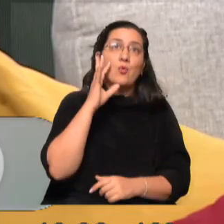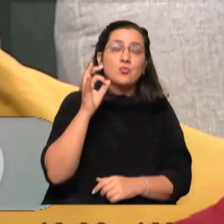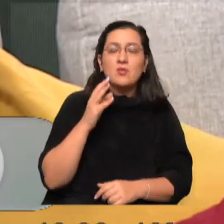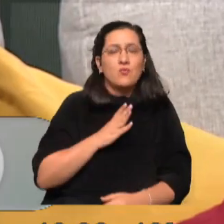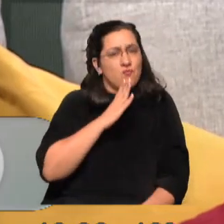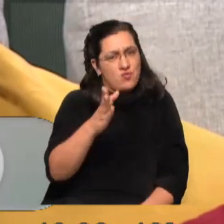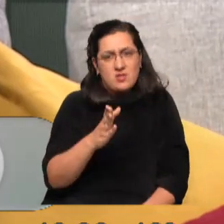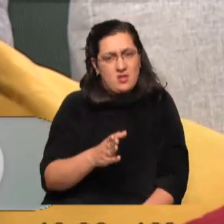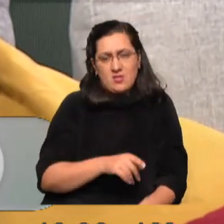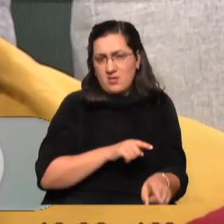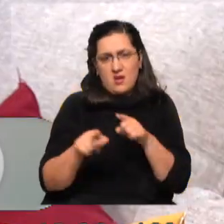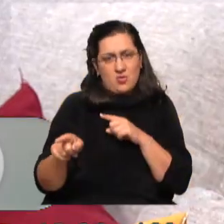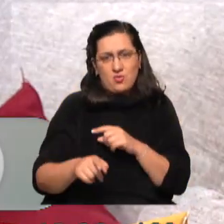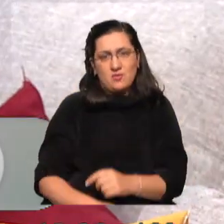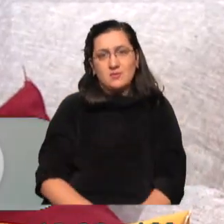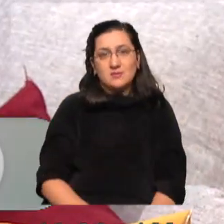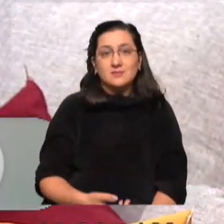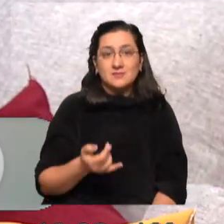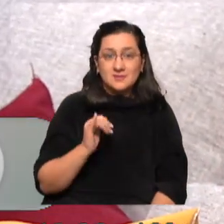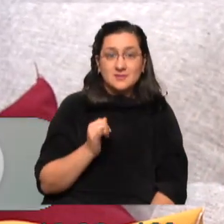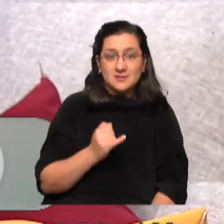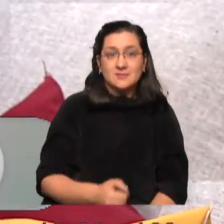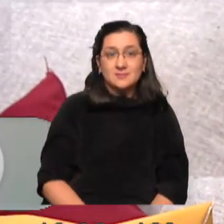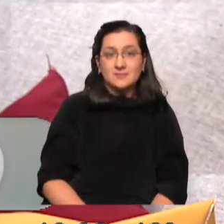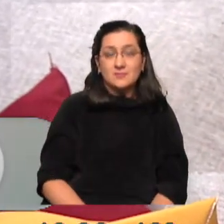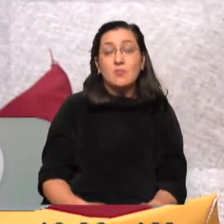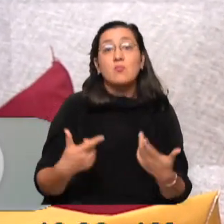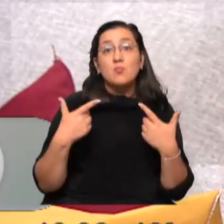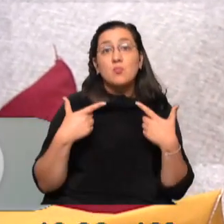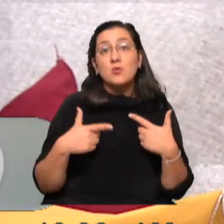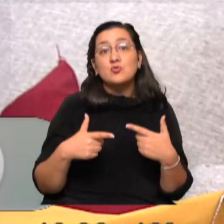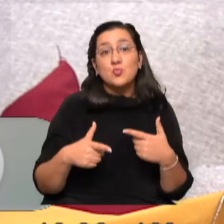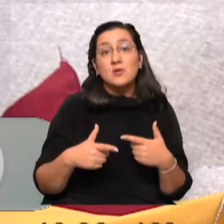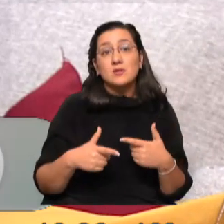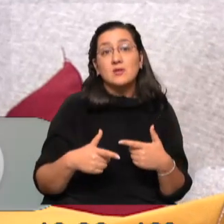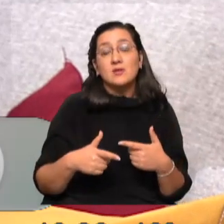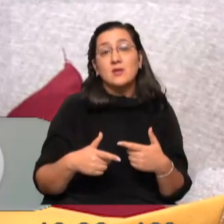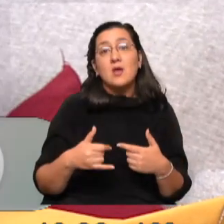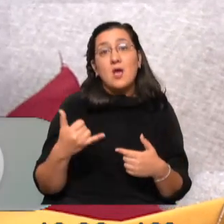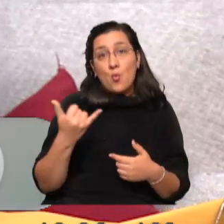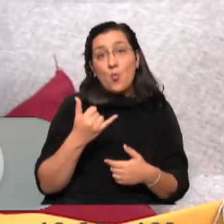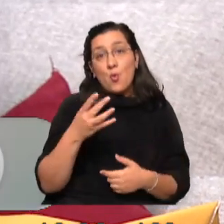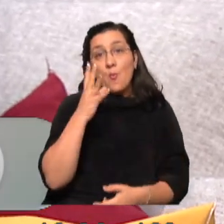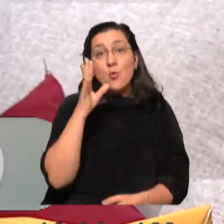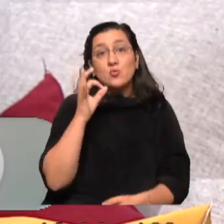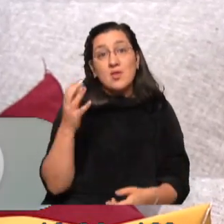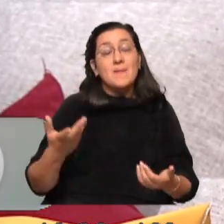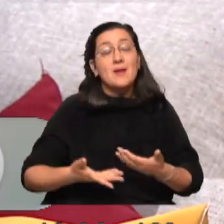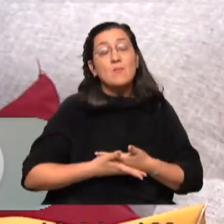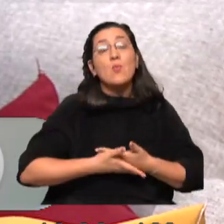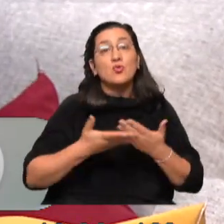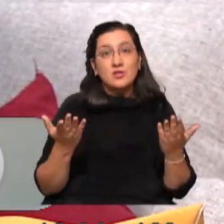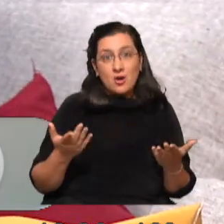a las pantallas. Sí, sí. Bueno, por suerte se fueron abriendo posibilidades, ¿no? Para mostrar lo que uno